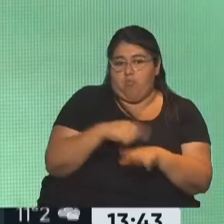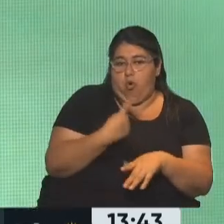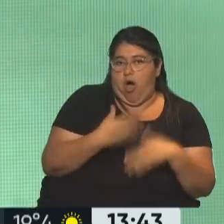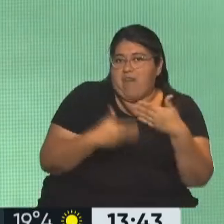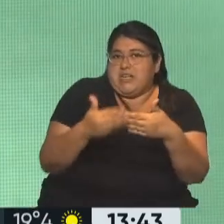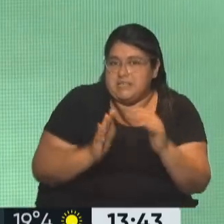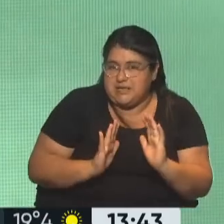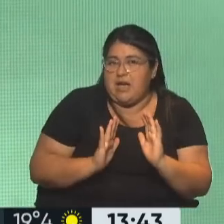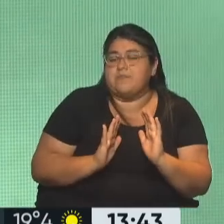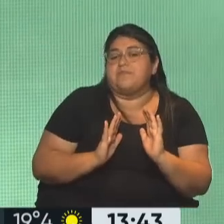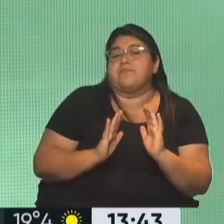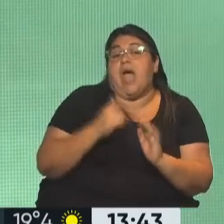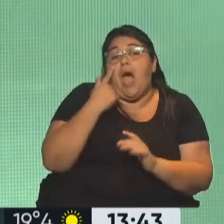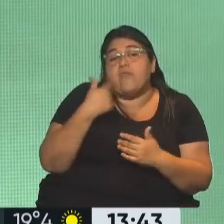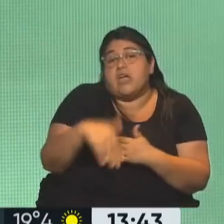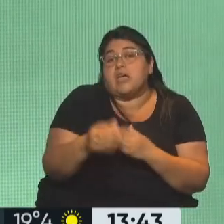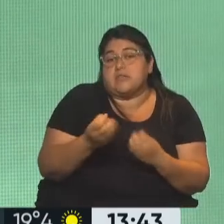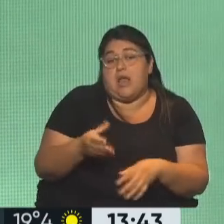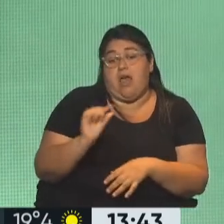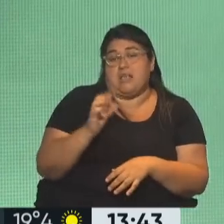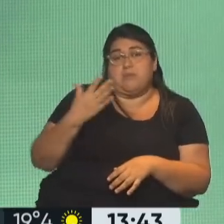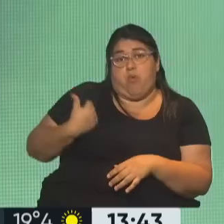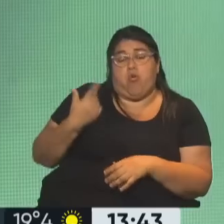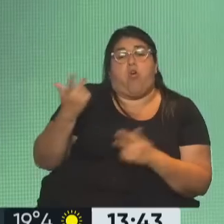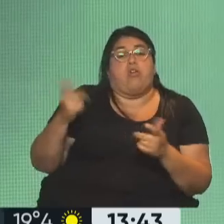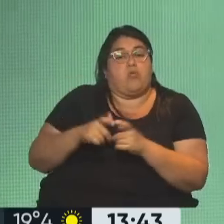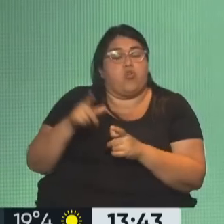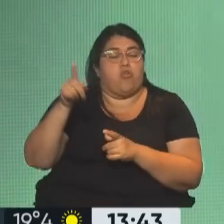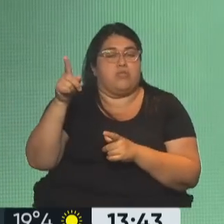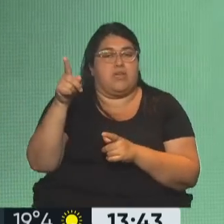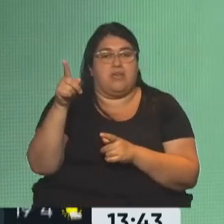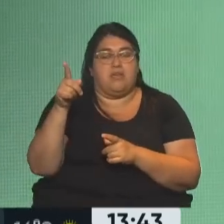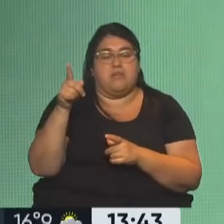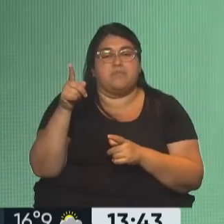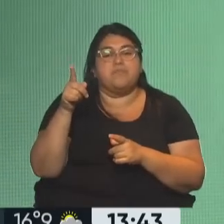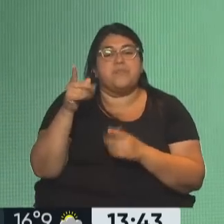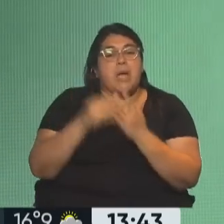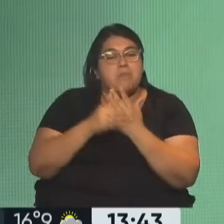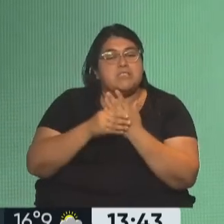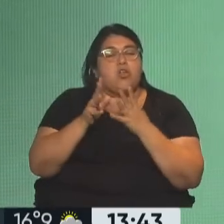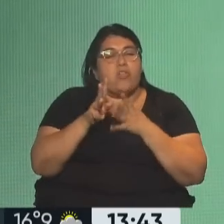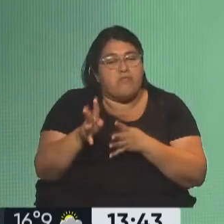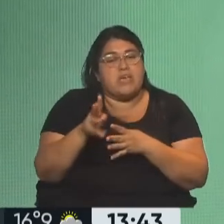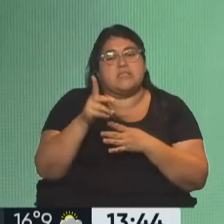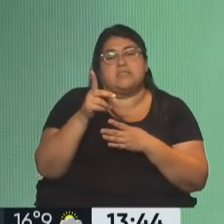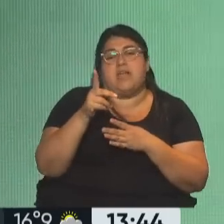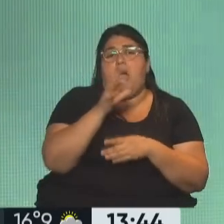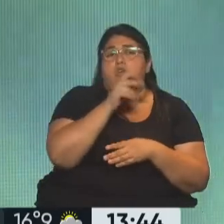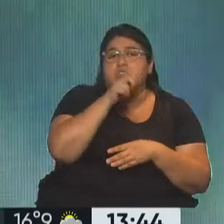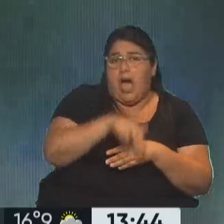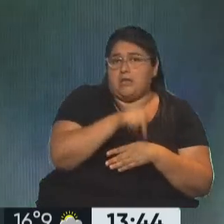tipo de fuerzas. Vamos a ver qué sucede. Hace unos días la reunión de los ministros de defensa, miembros de la